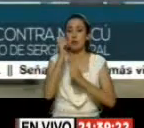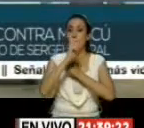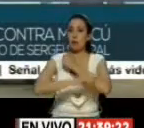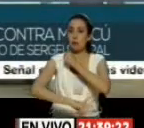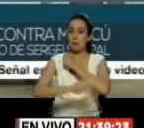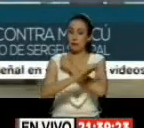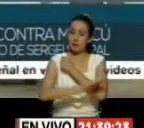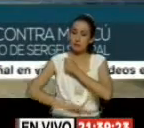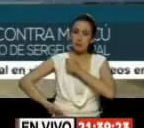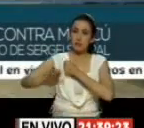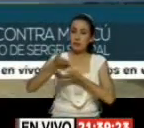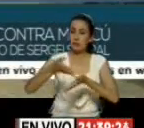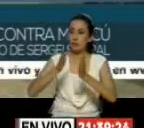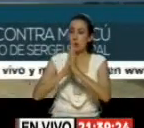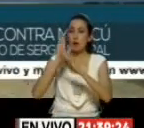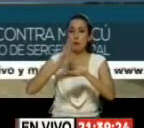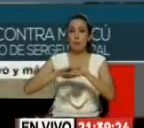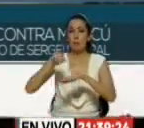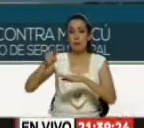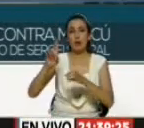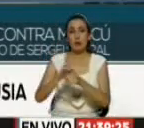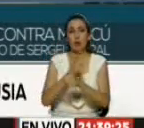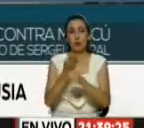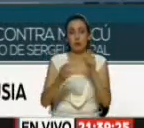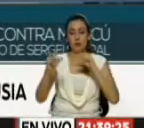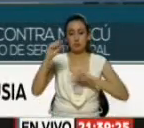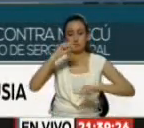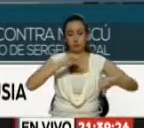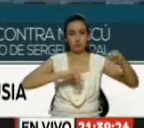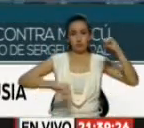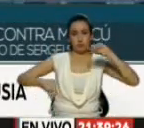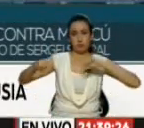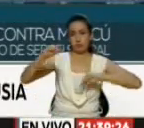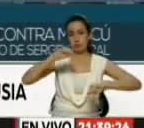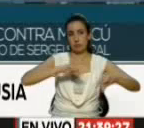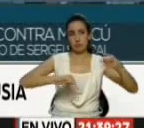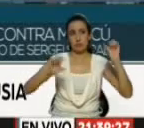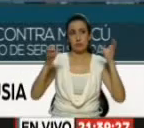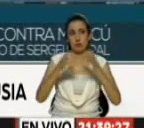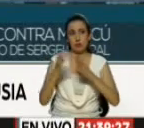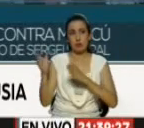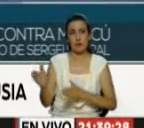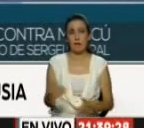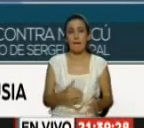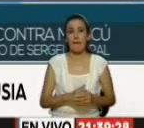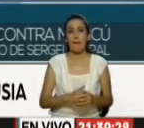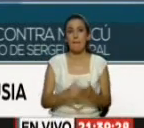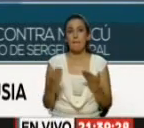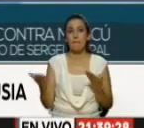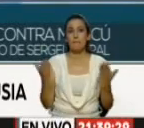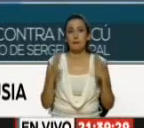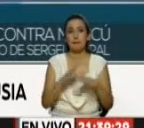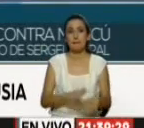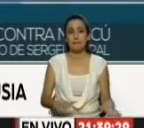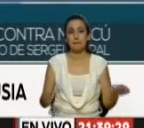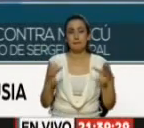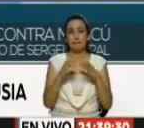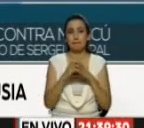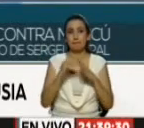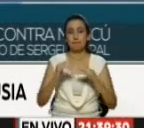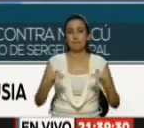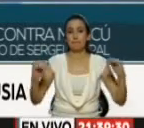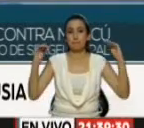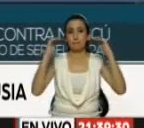al considerarla responsable de utilizar armas químicas contra el exespía Sergei Skripal, lo que aumenta la tensión entre